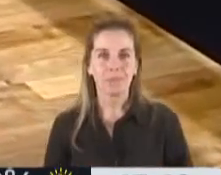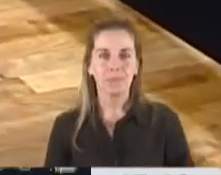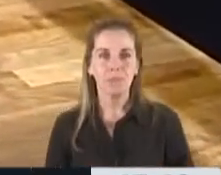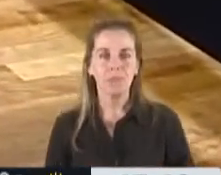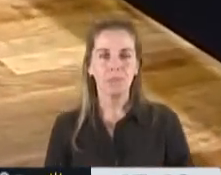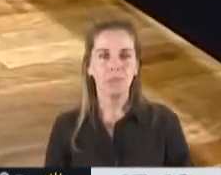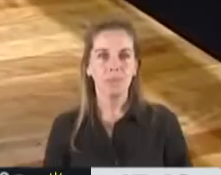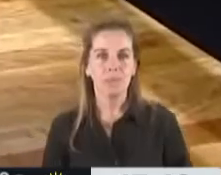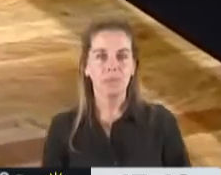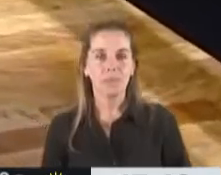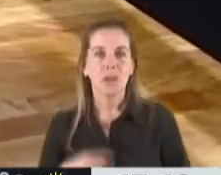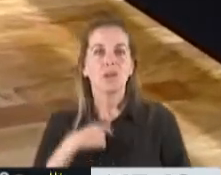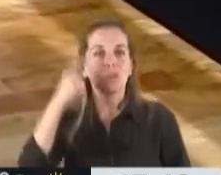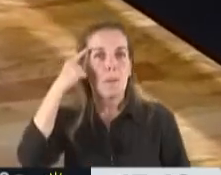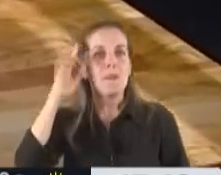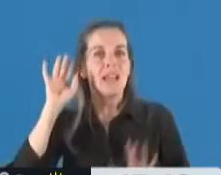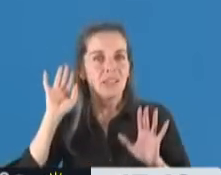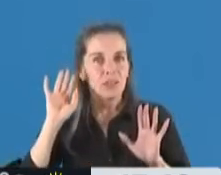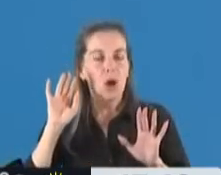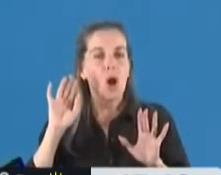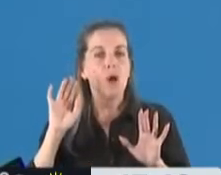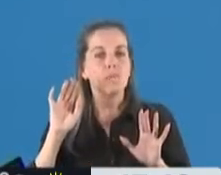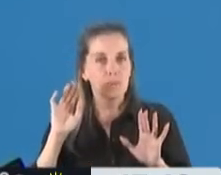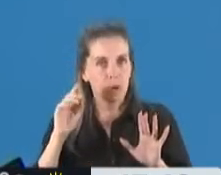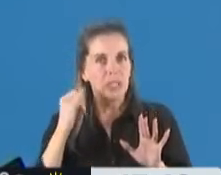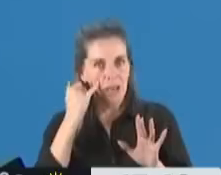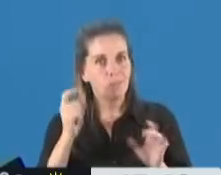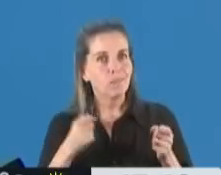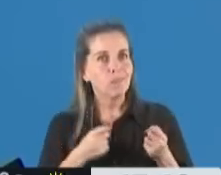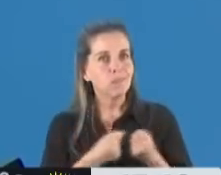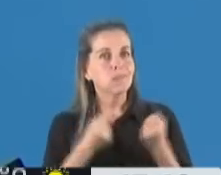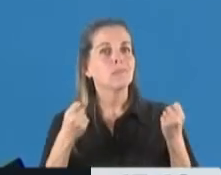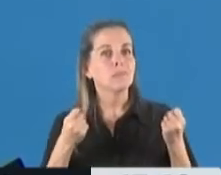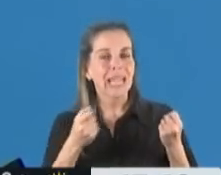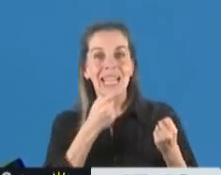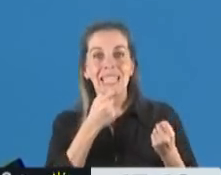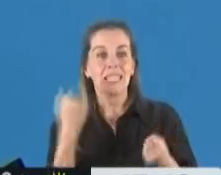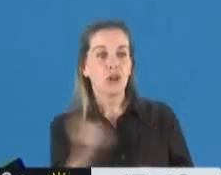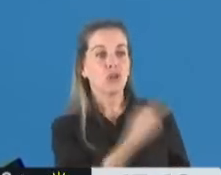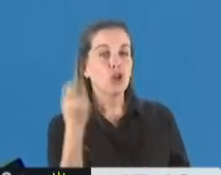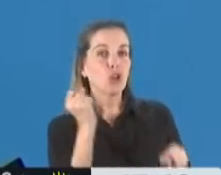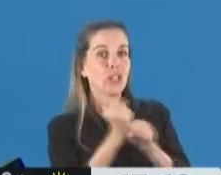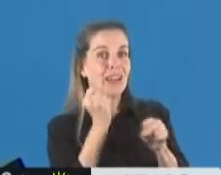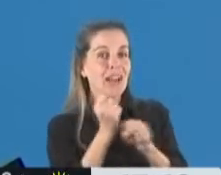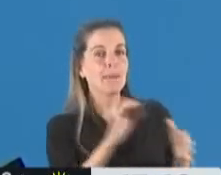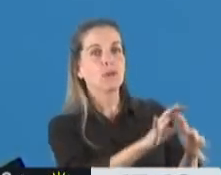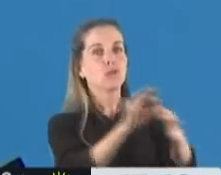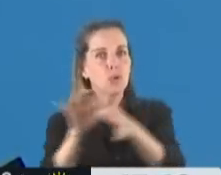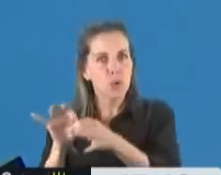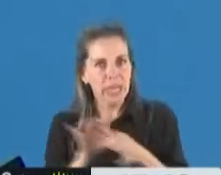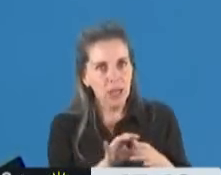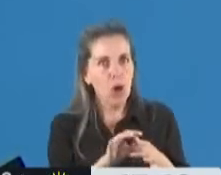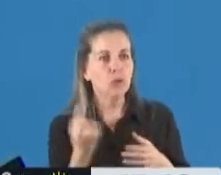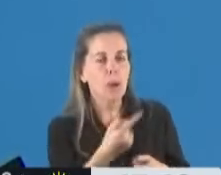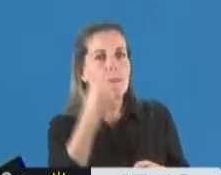Yo creo, porque lo verifiqué, que si trabajamos unidos, nos ponemos a